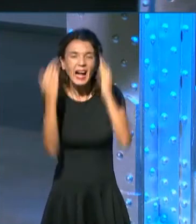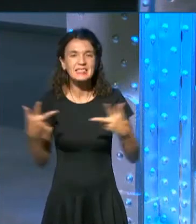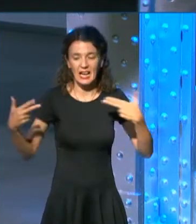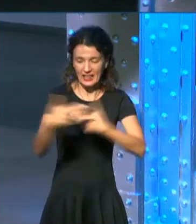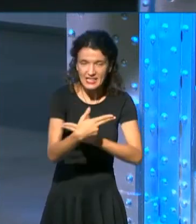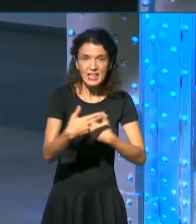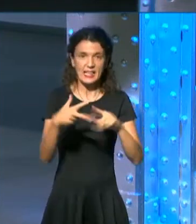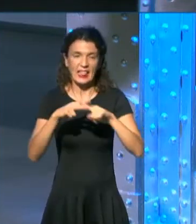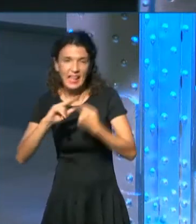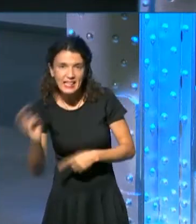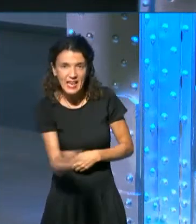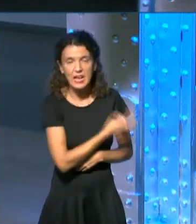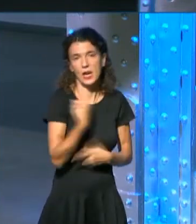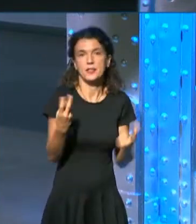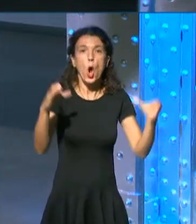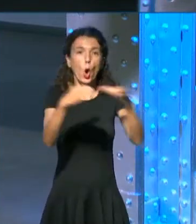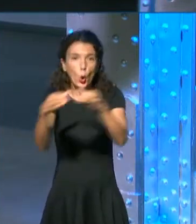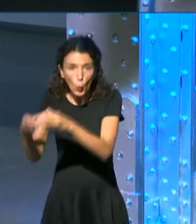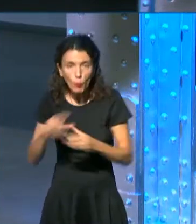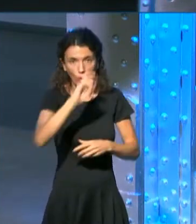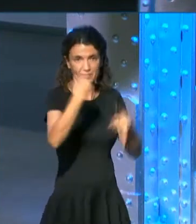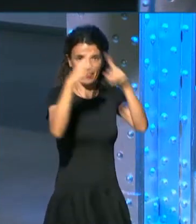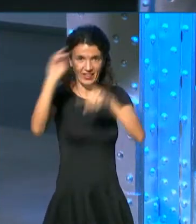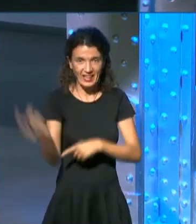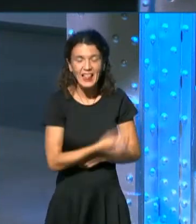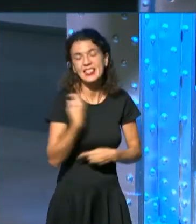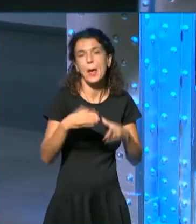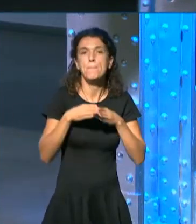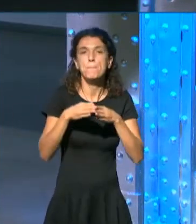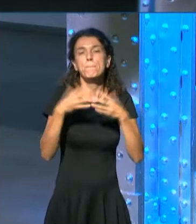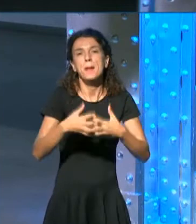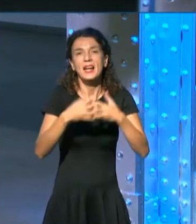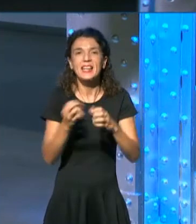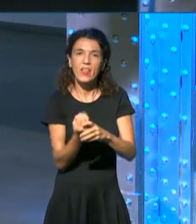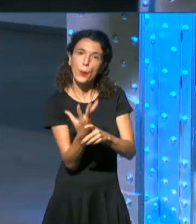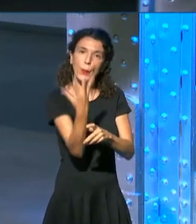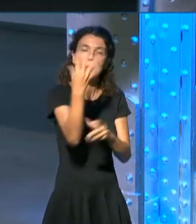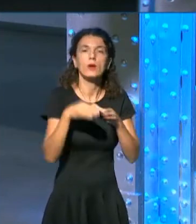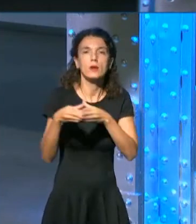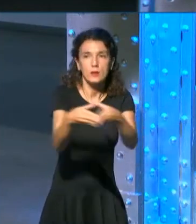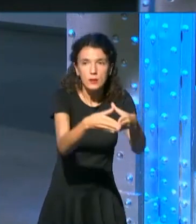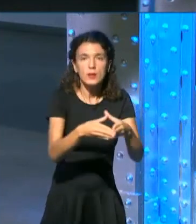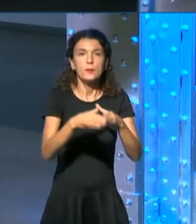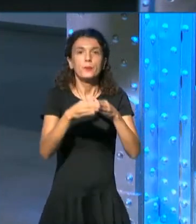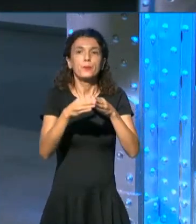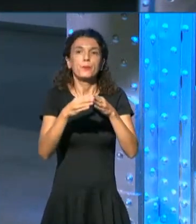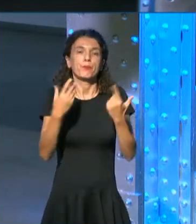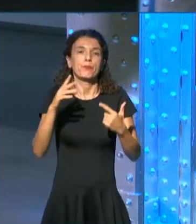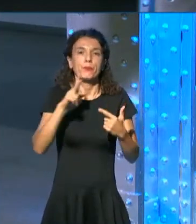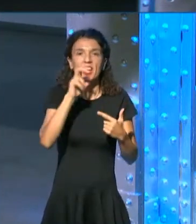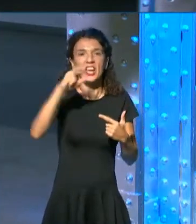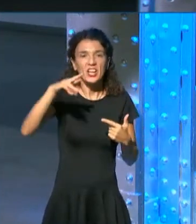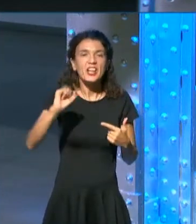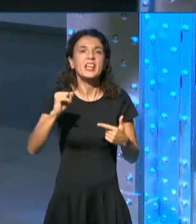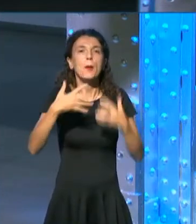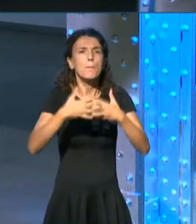el taller, los gremios, la máquina de vapor, Taylor, la estandarización, Henry Ford, la producción